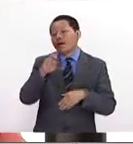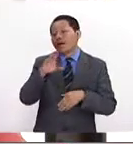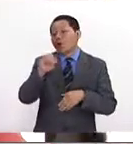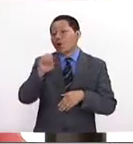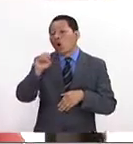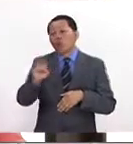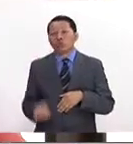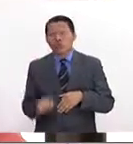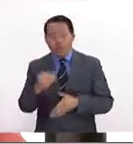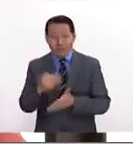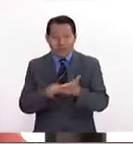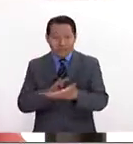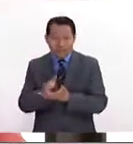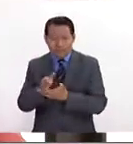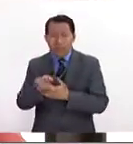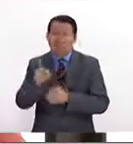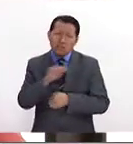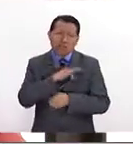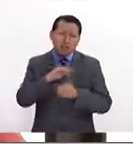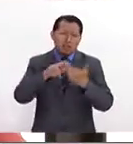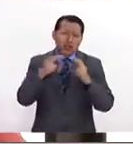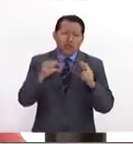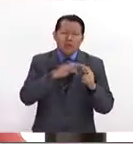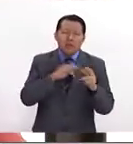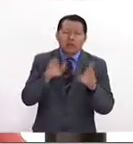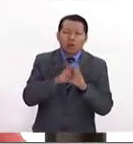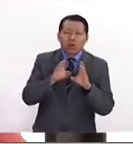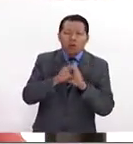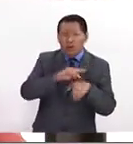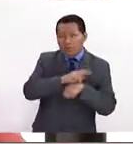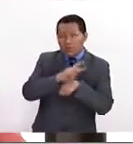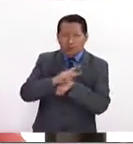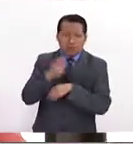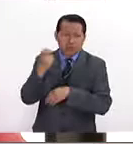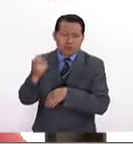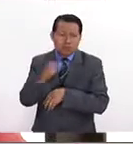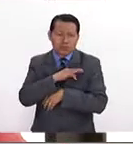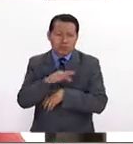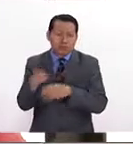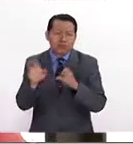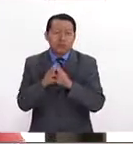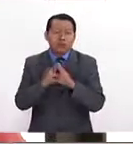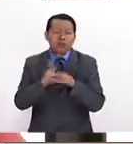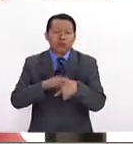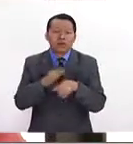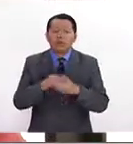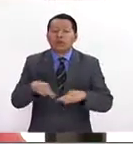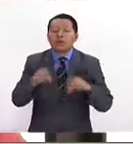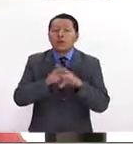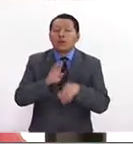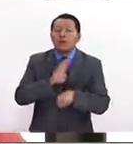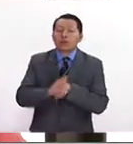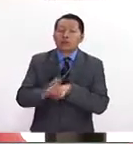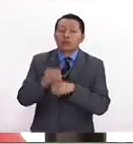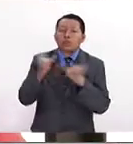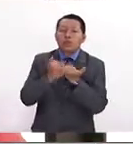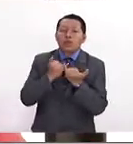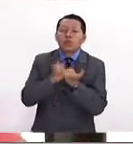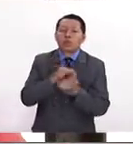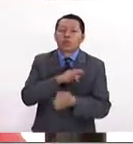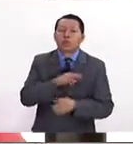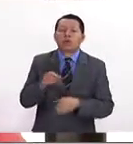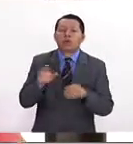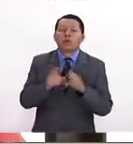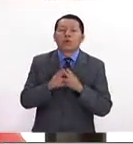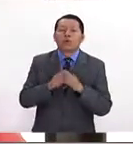tiene que llevar a cabo relaciones de carácter bilateral con este tipo de mercados, principalmente con Brasil, y conjuntarse